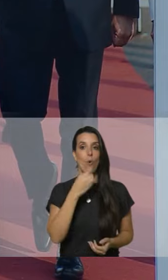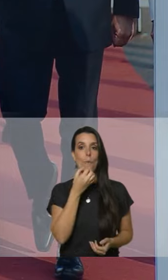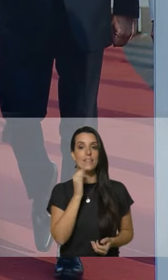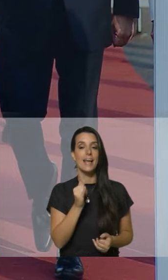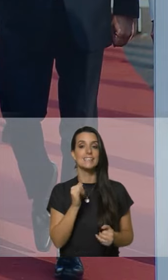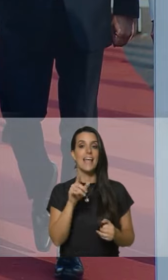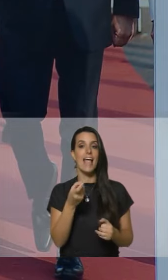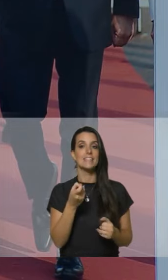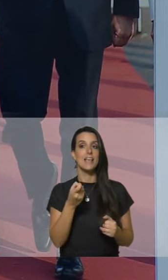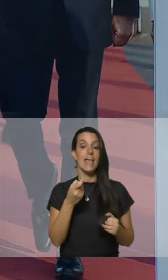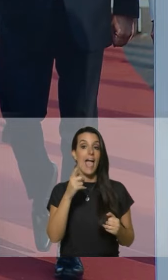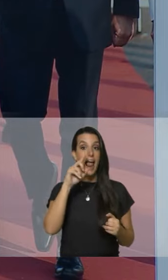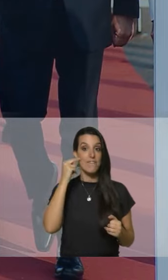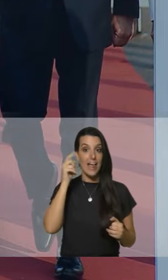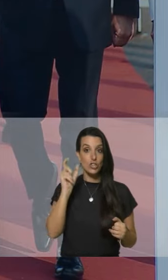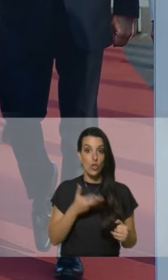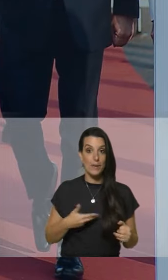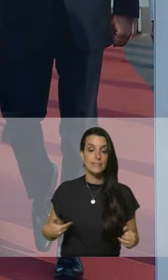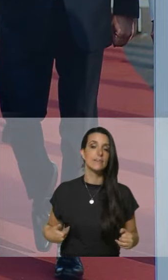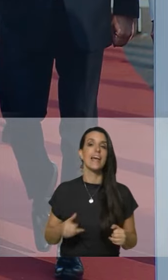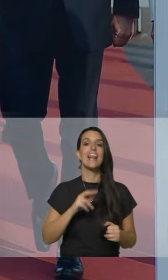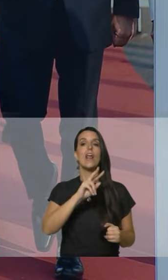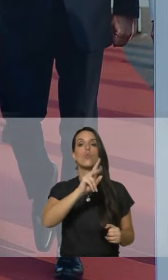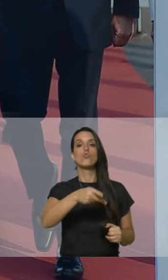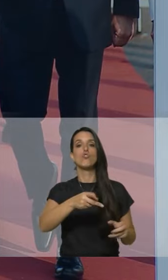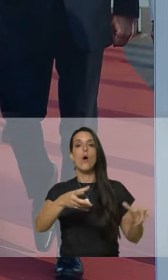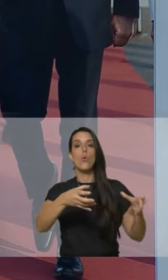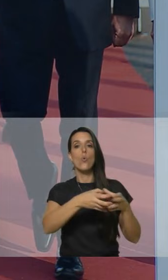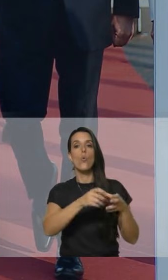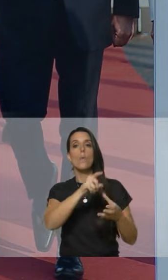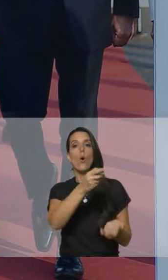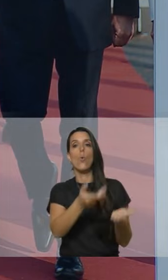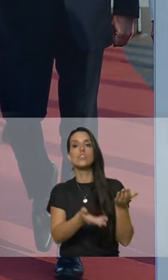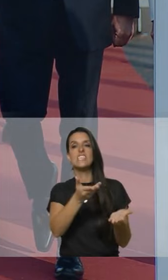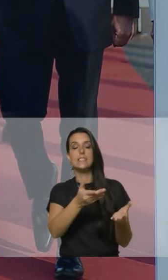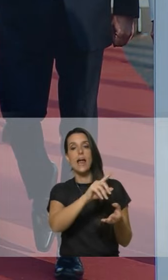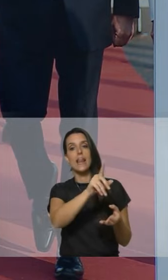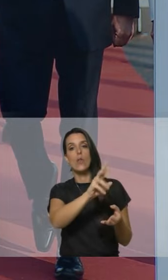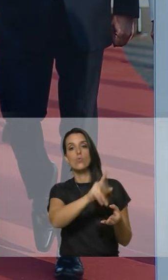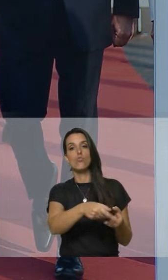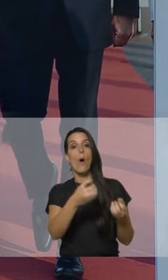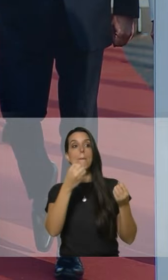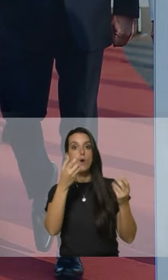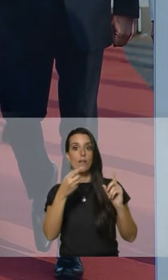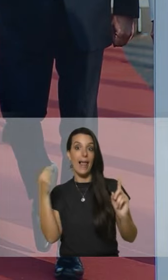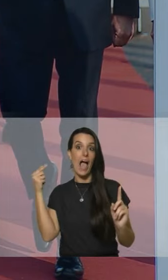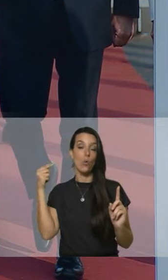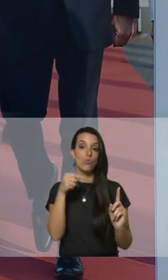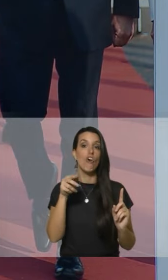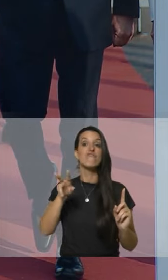mandatario argentino Alberto Fernández renunció a la presidencia del partido justicialista tras ser imputado por la